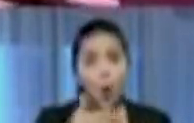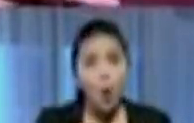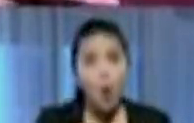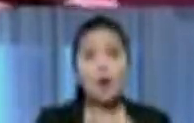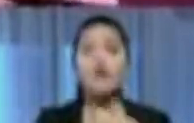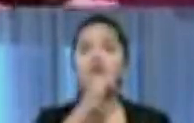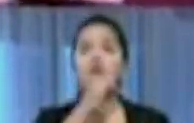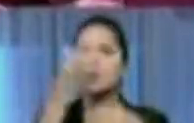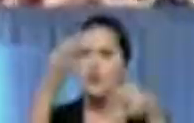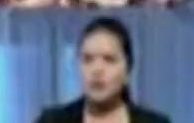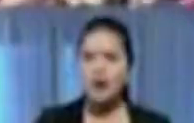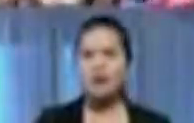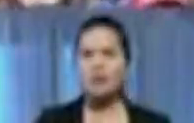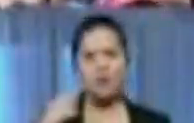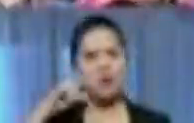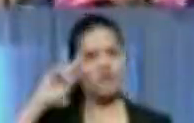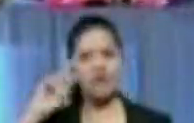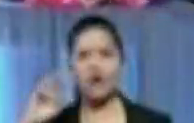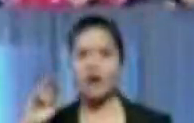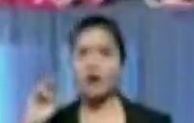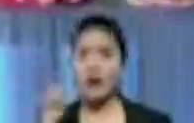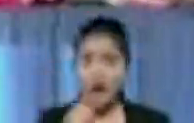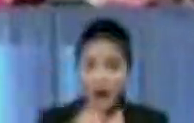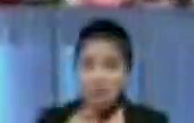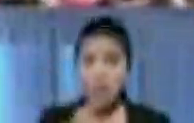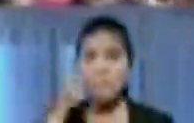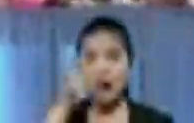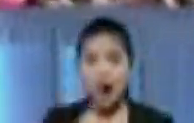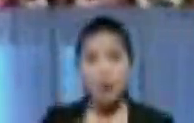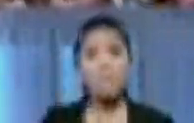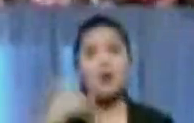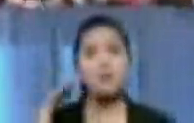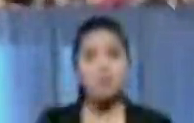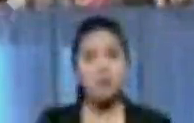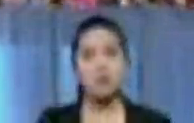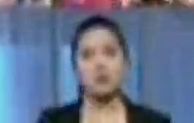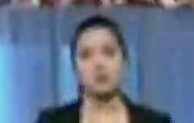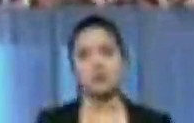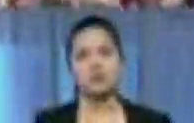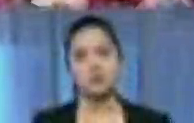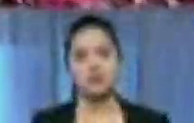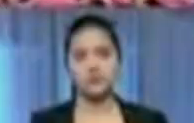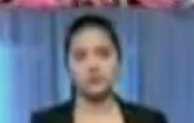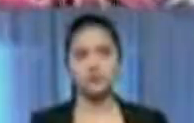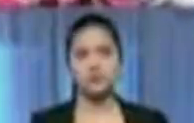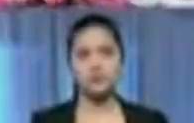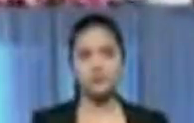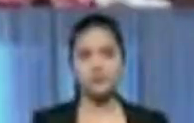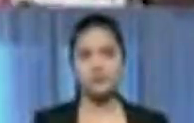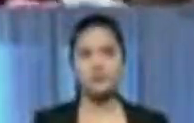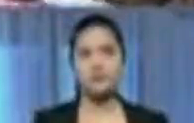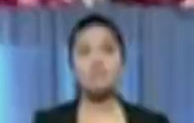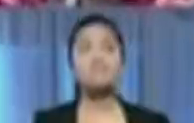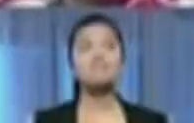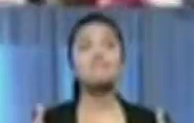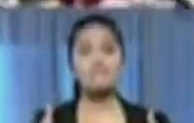una megam movilización opositora en reclamo de un referendo revocatorio al jefe de estado el mandatario acusa a sus adversarios de impulsar un plan